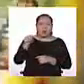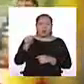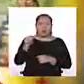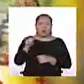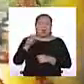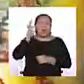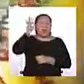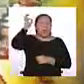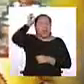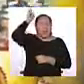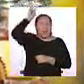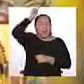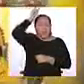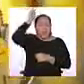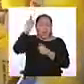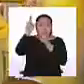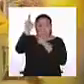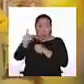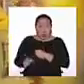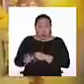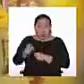huaca.